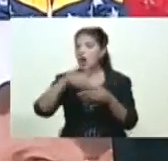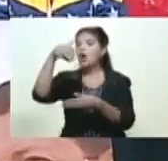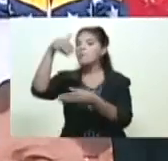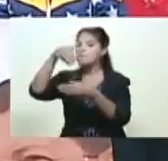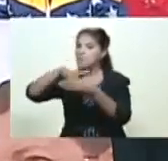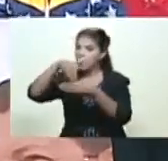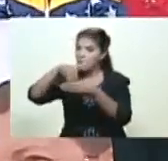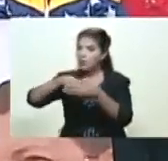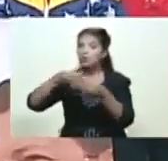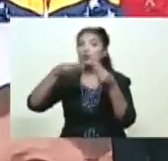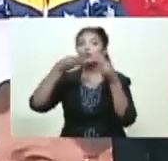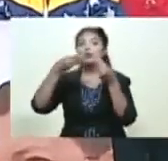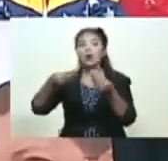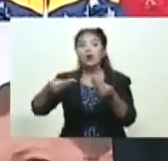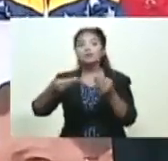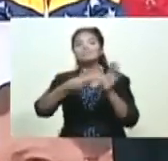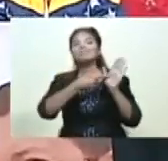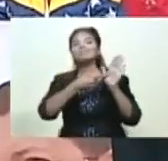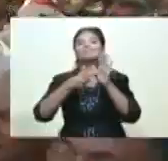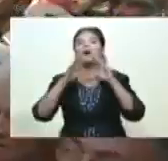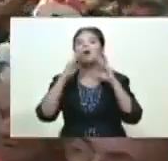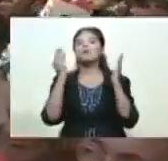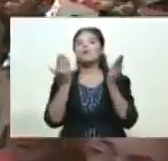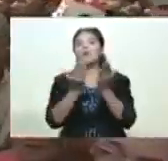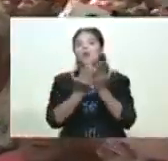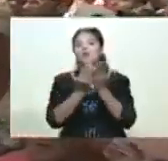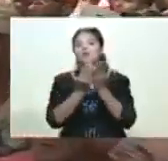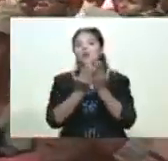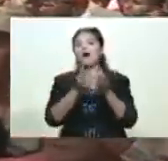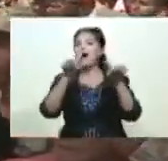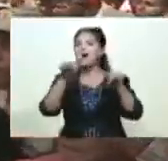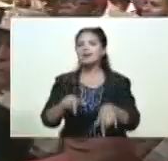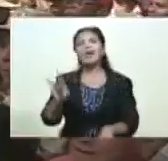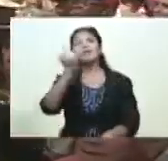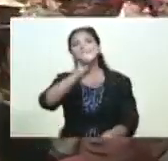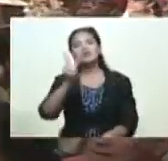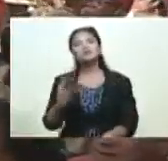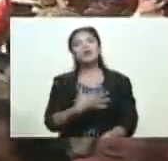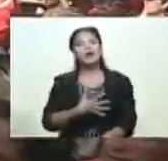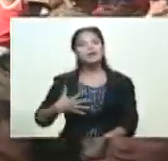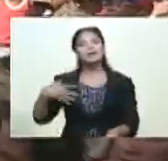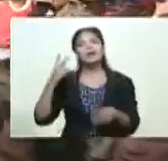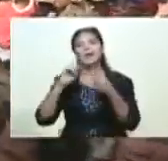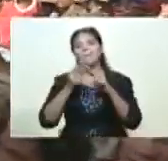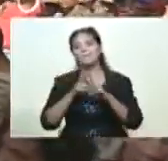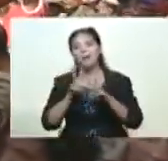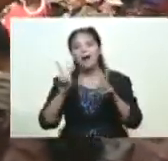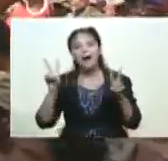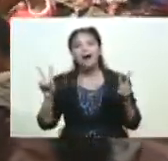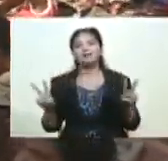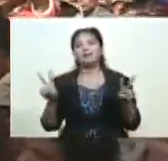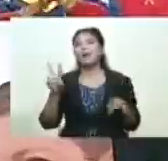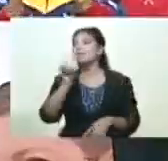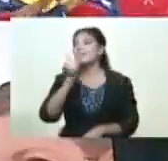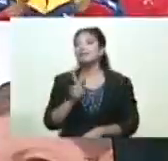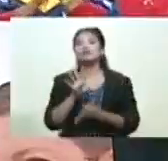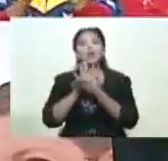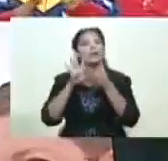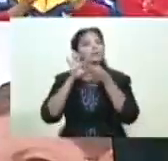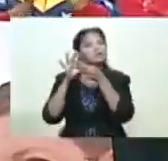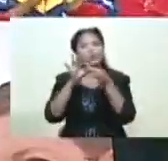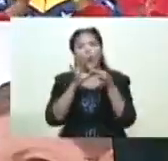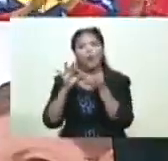dio una lección al mundo que Venezuela quiere paz, que Venezuela quiere